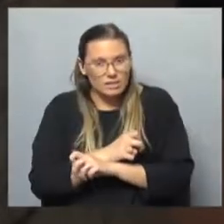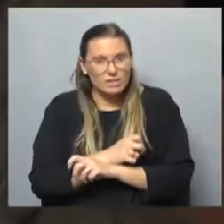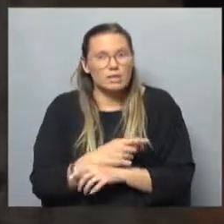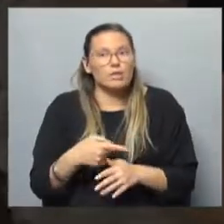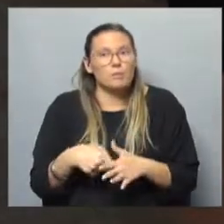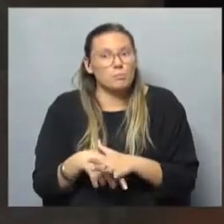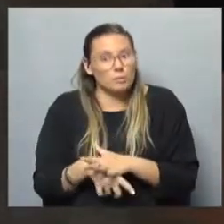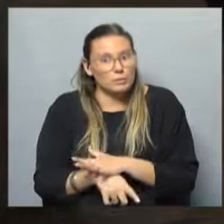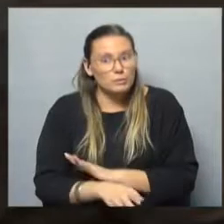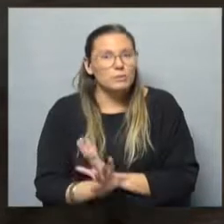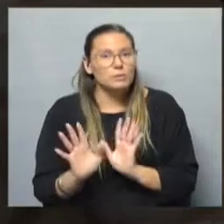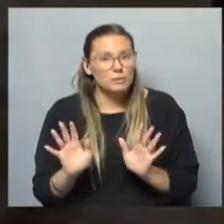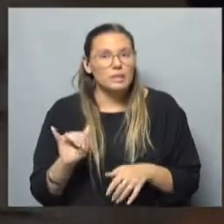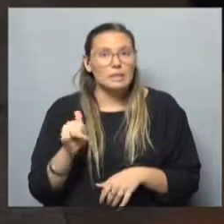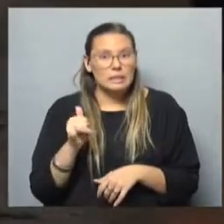penetrante.